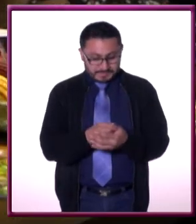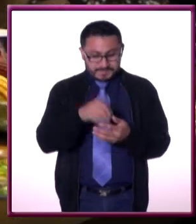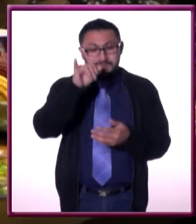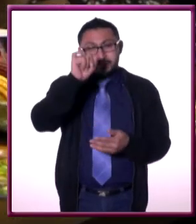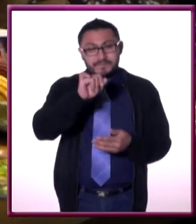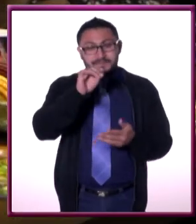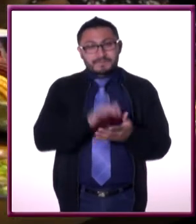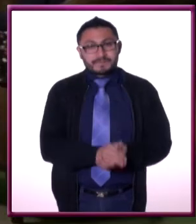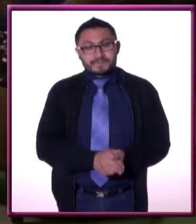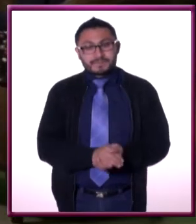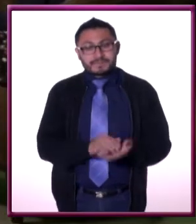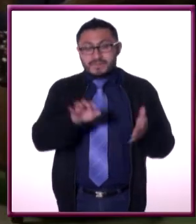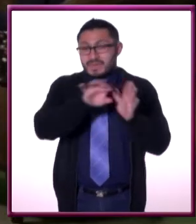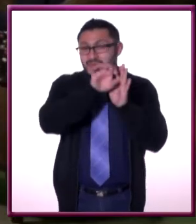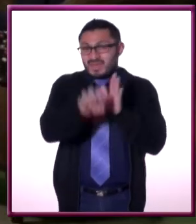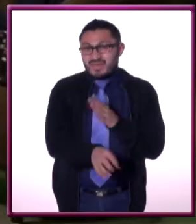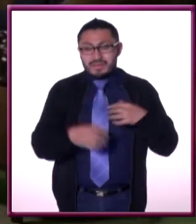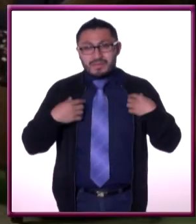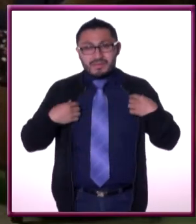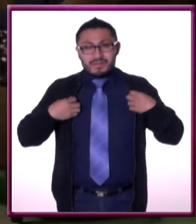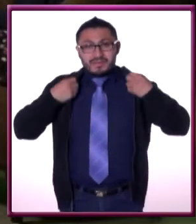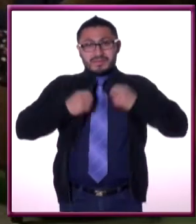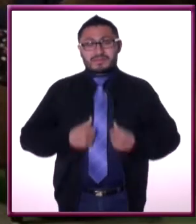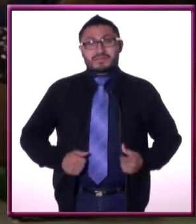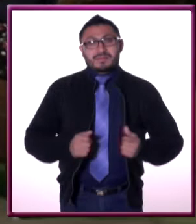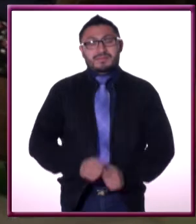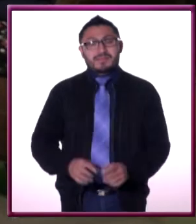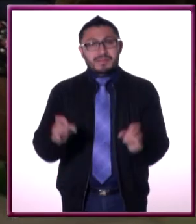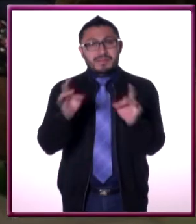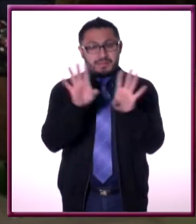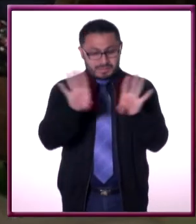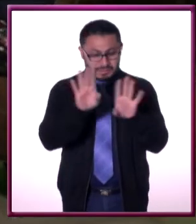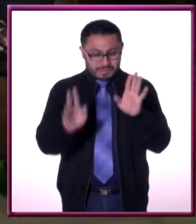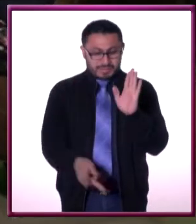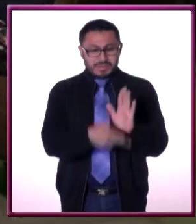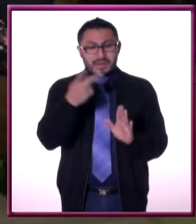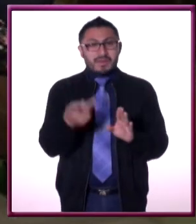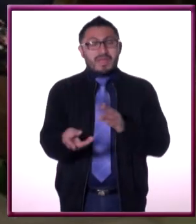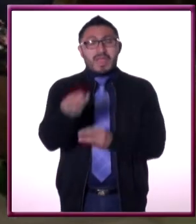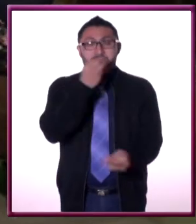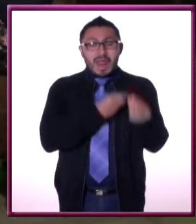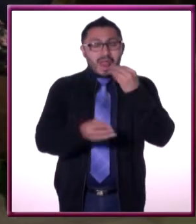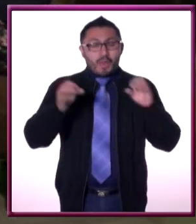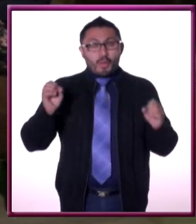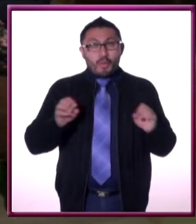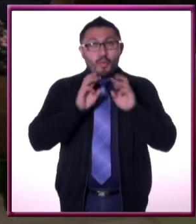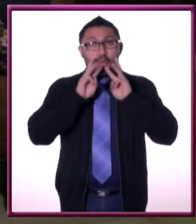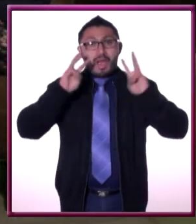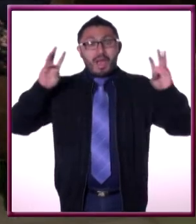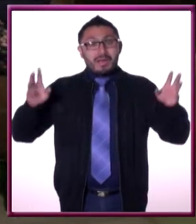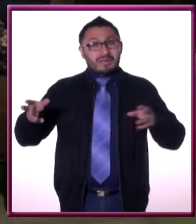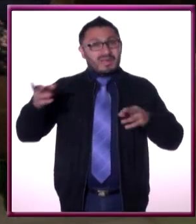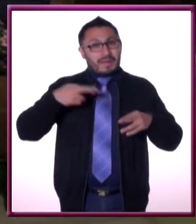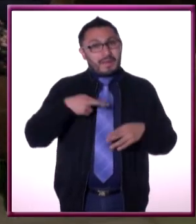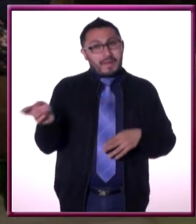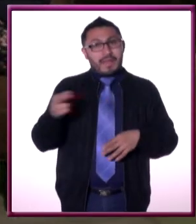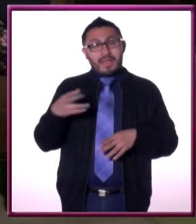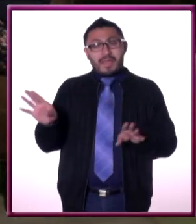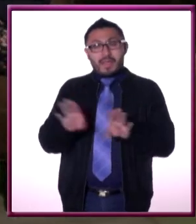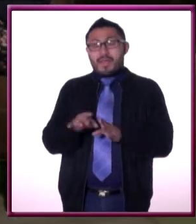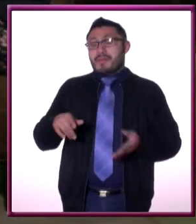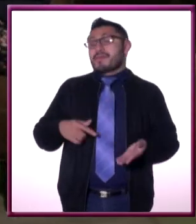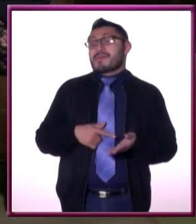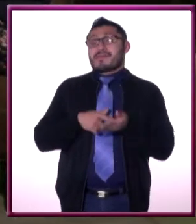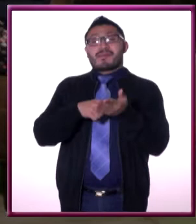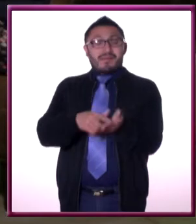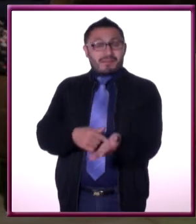Sí. Se está recuperando, por ejemplo, de pronto también hay un boom gastronómico, ¿no? Restauranteros que están apostando